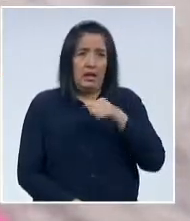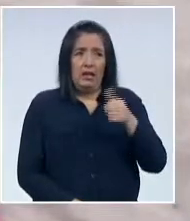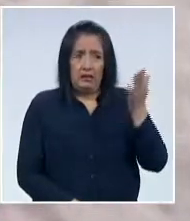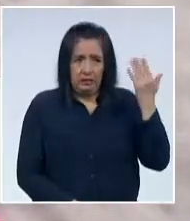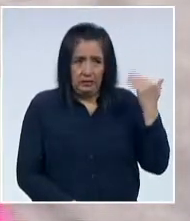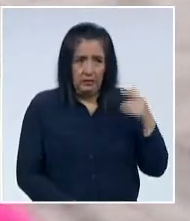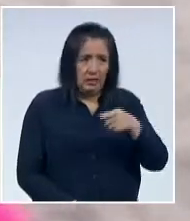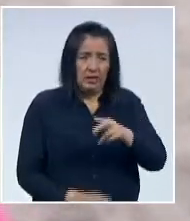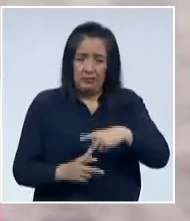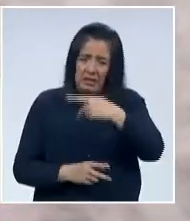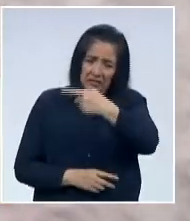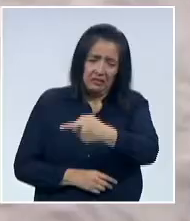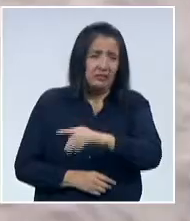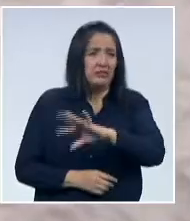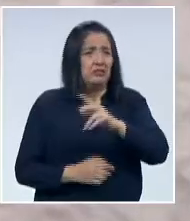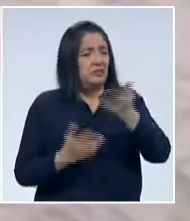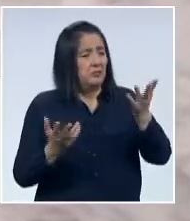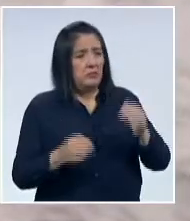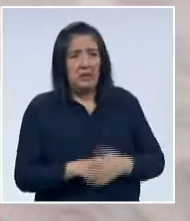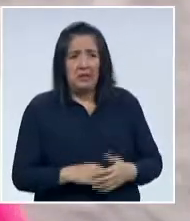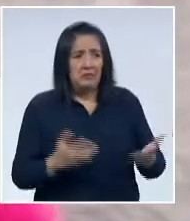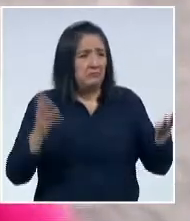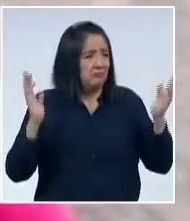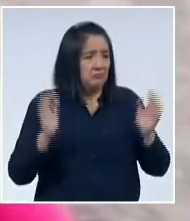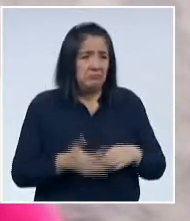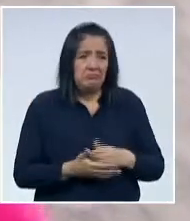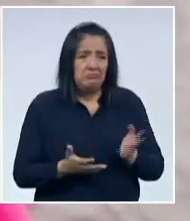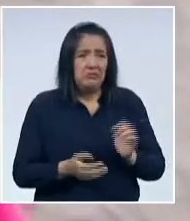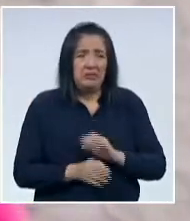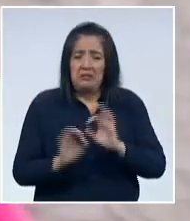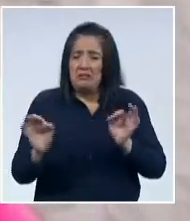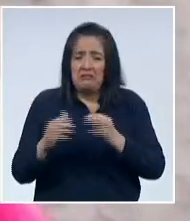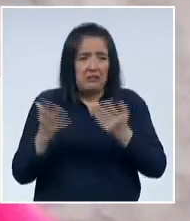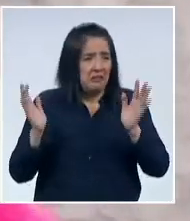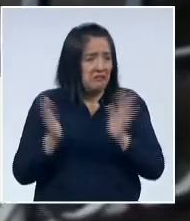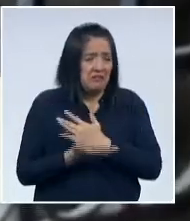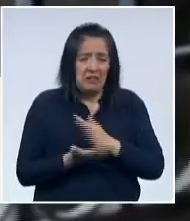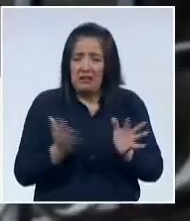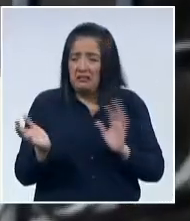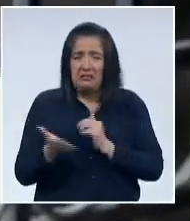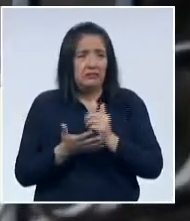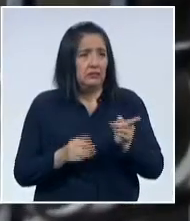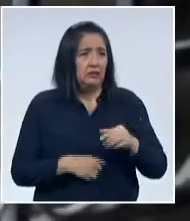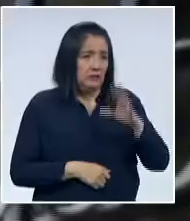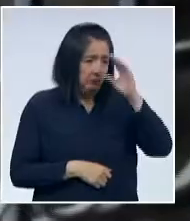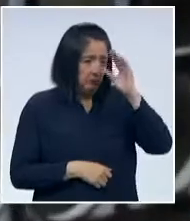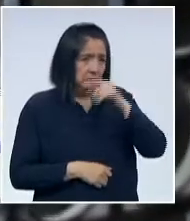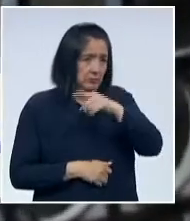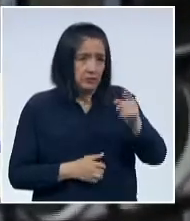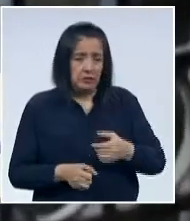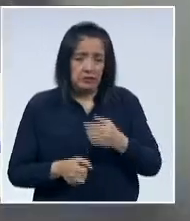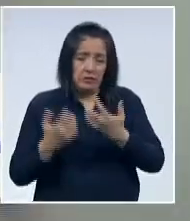al vecino igualito lo asaltan. Nadie. Y nadie hace absolutamente nada. Este muchacho viene de la fábrica a trabajar